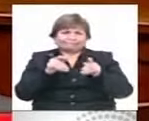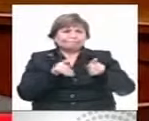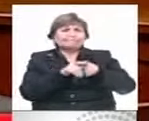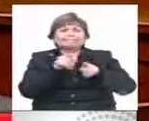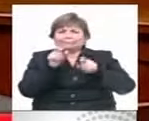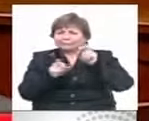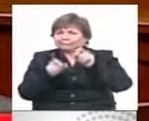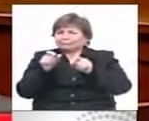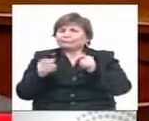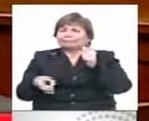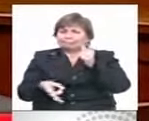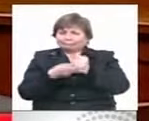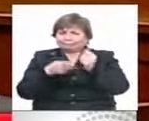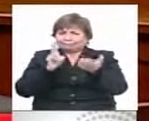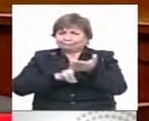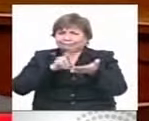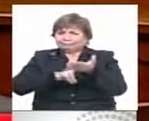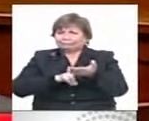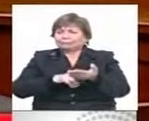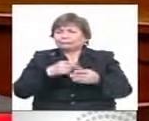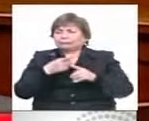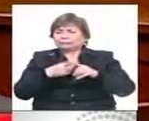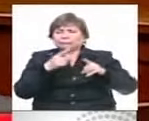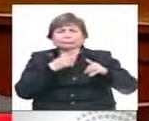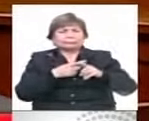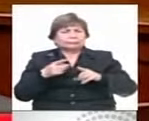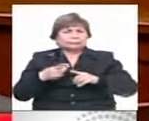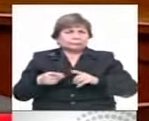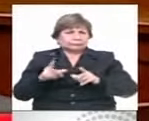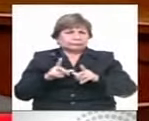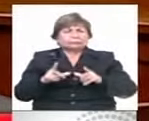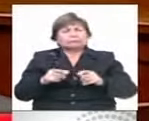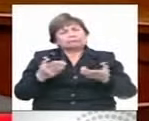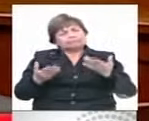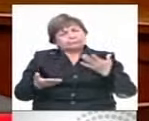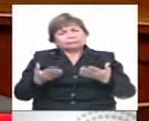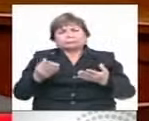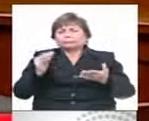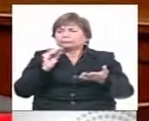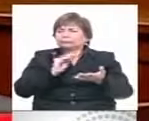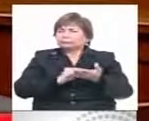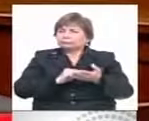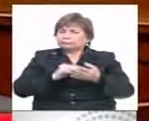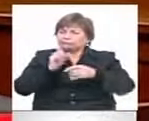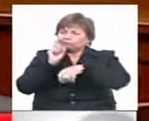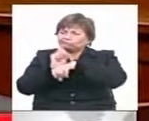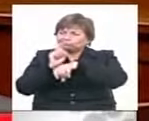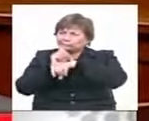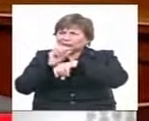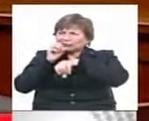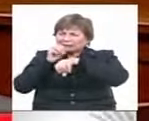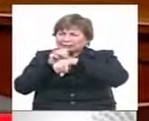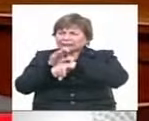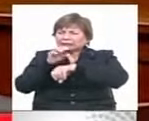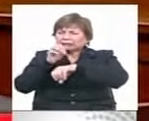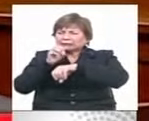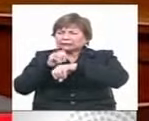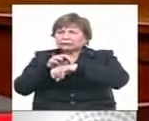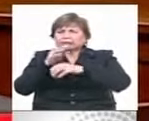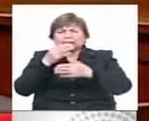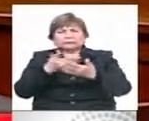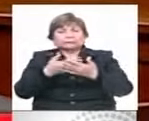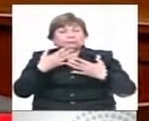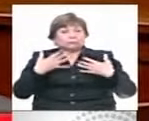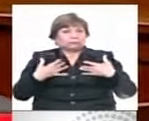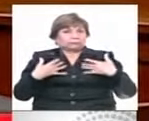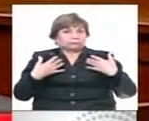personal contratado bajo distintas modalidades. Además, se realizará capacitación sobre el modelo de cuidado integral de